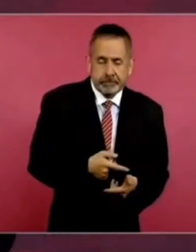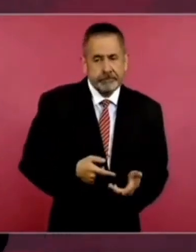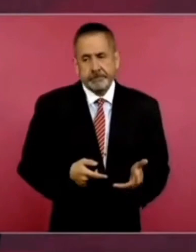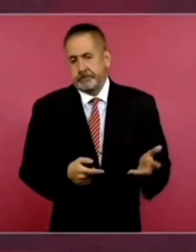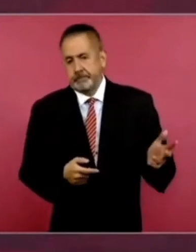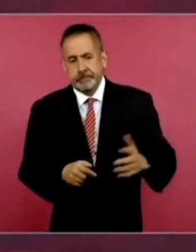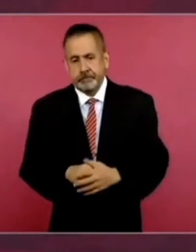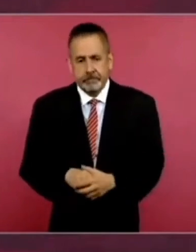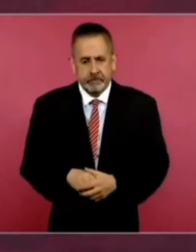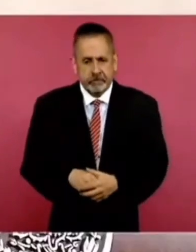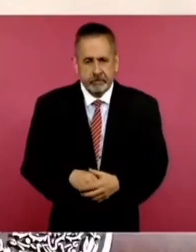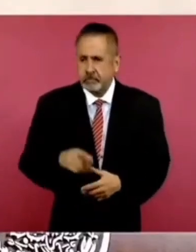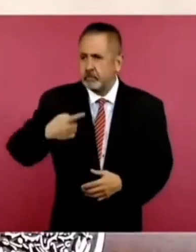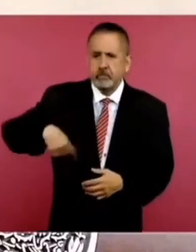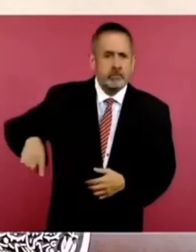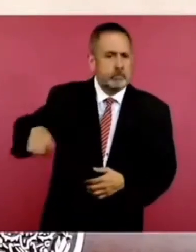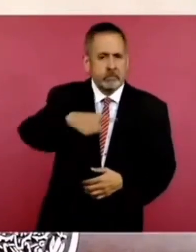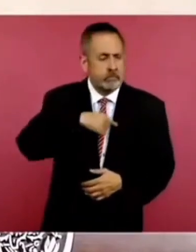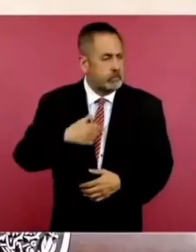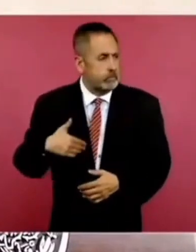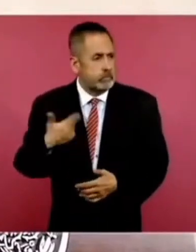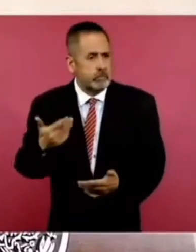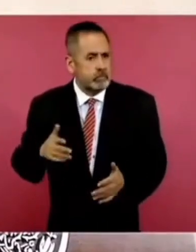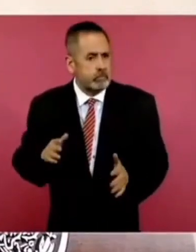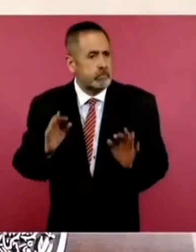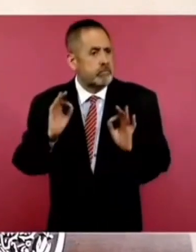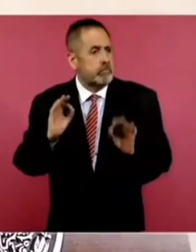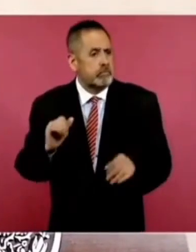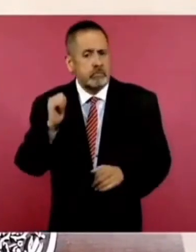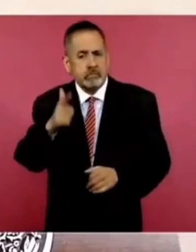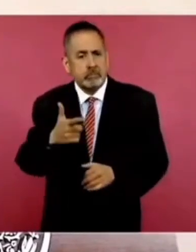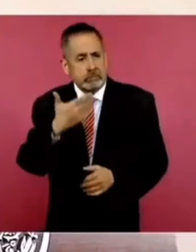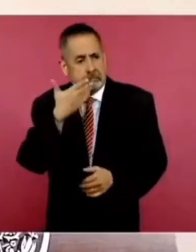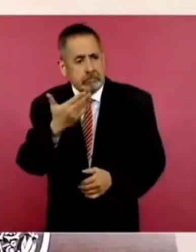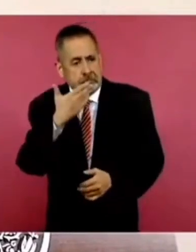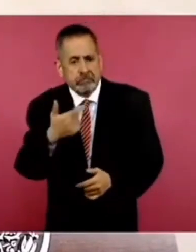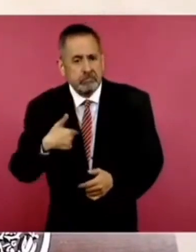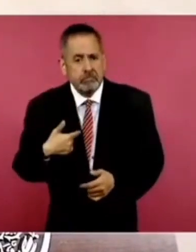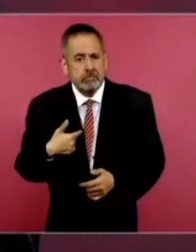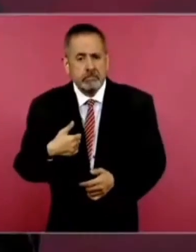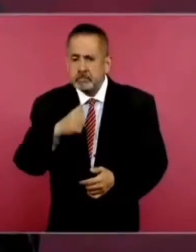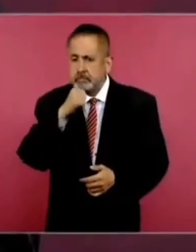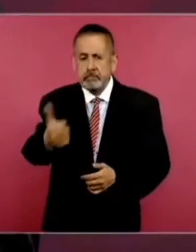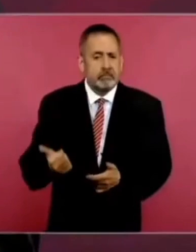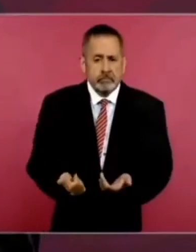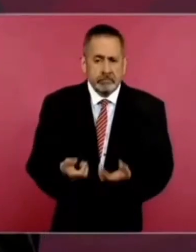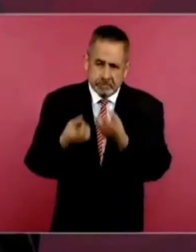¿Y en qué se beneficia el pueblo de México? En nada, al contrario.